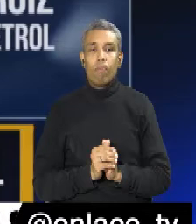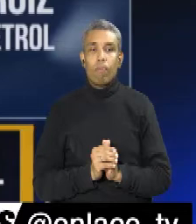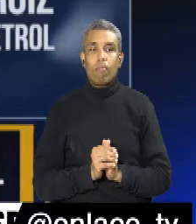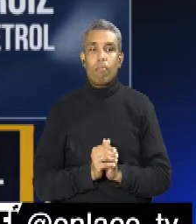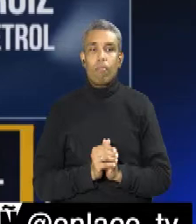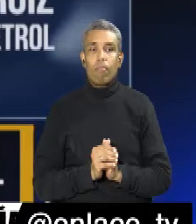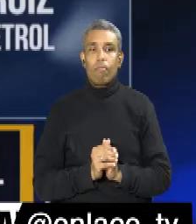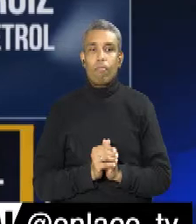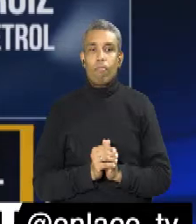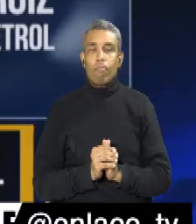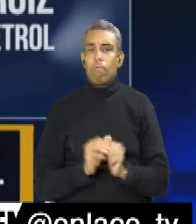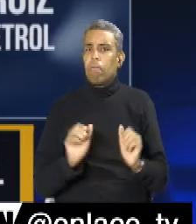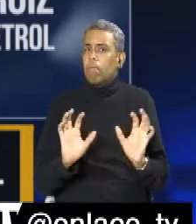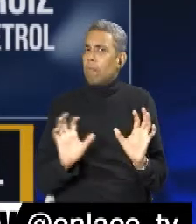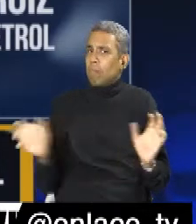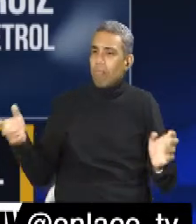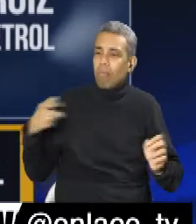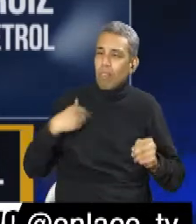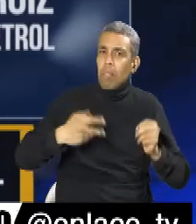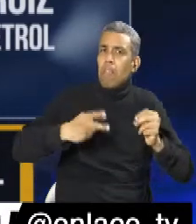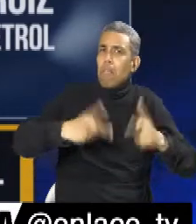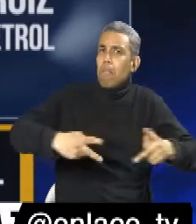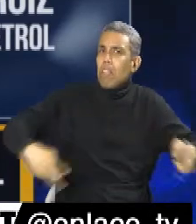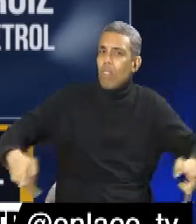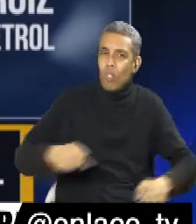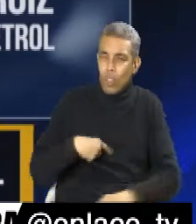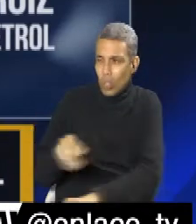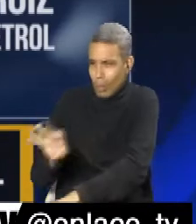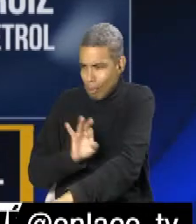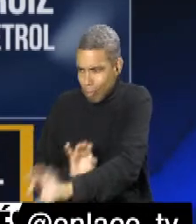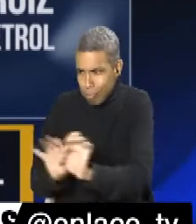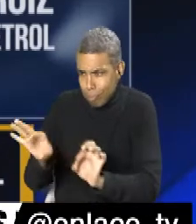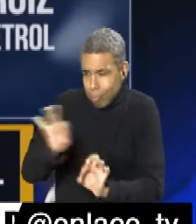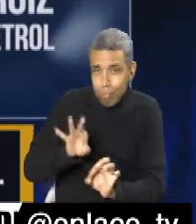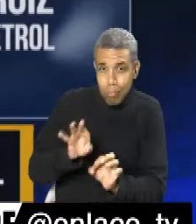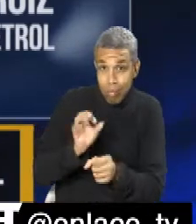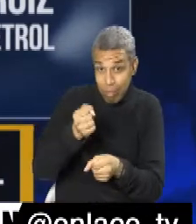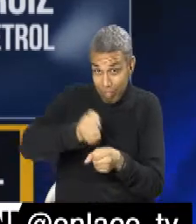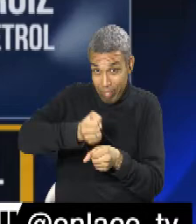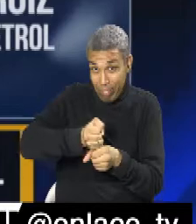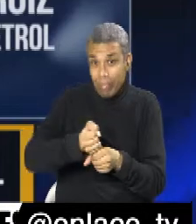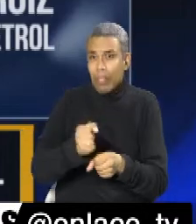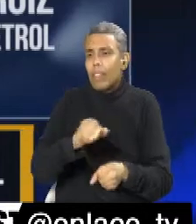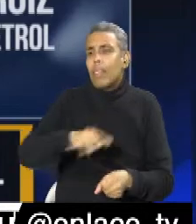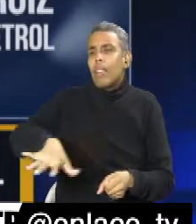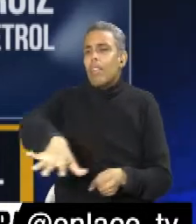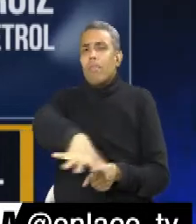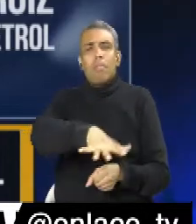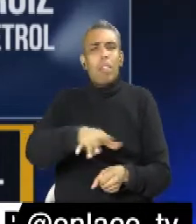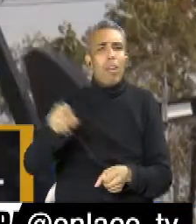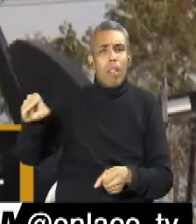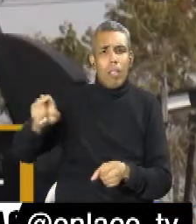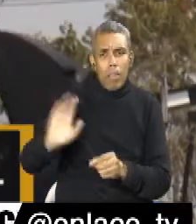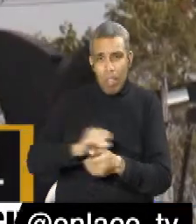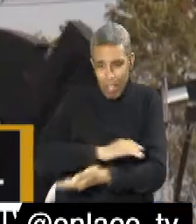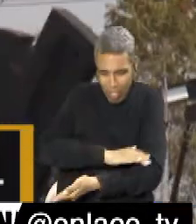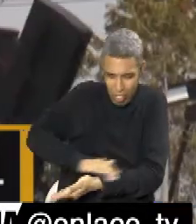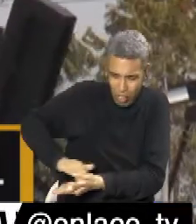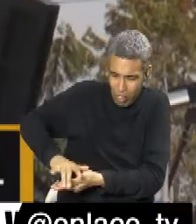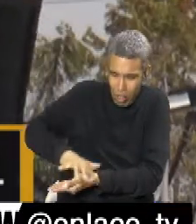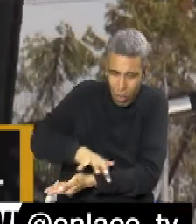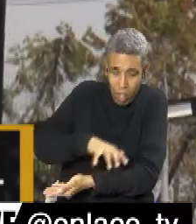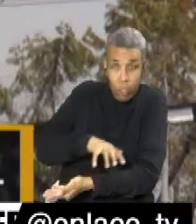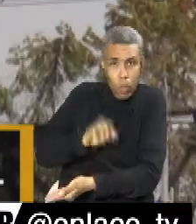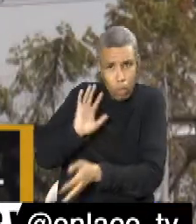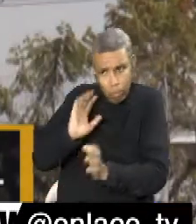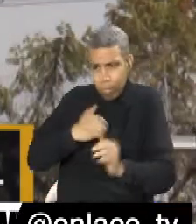sentir tranquila de que la contratación de mano de obra local en las regiones se haga de forma transparente. Esta misma situación